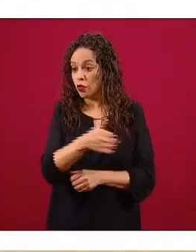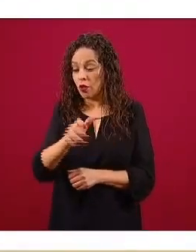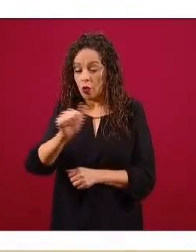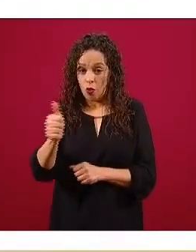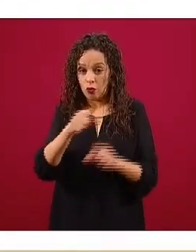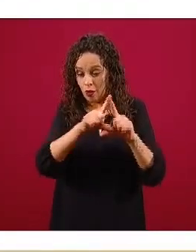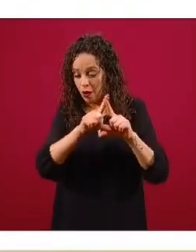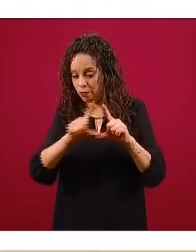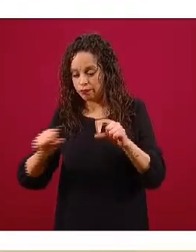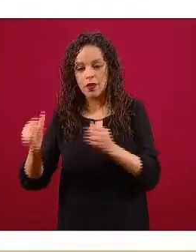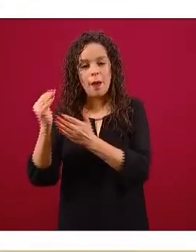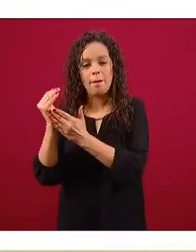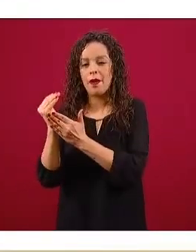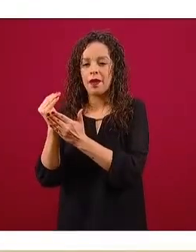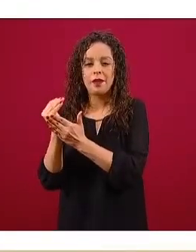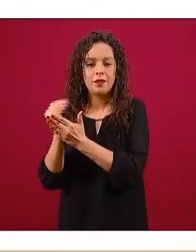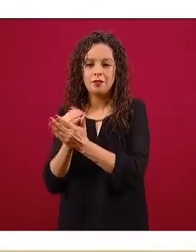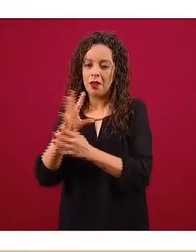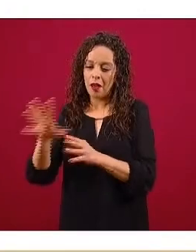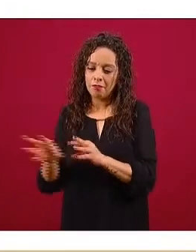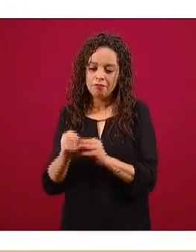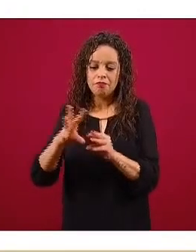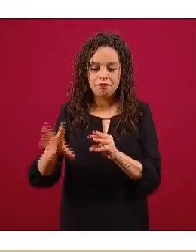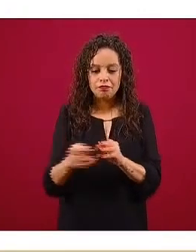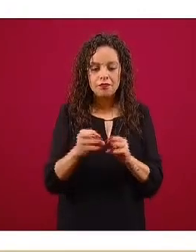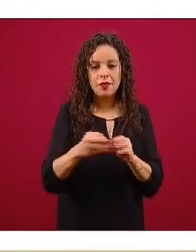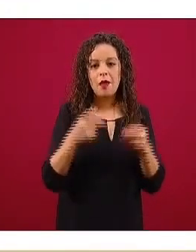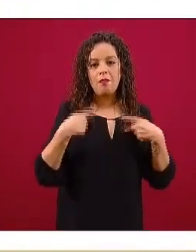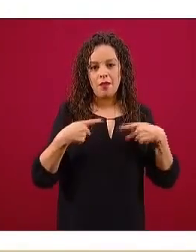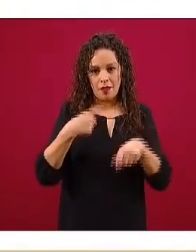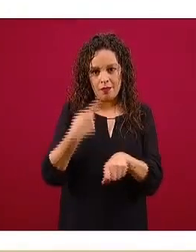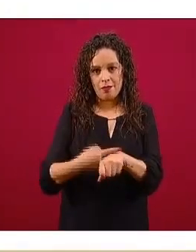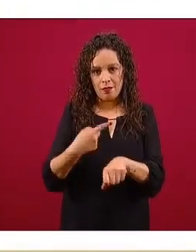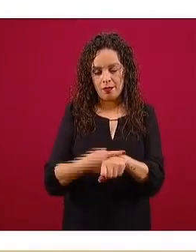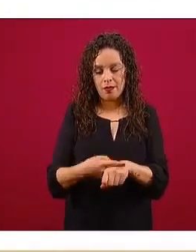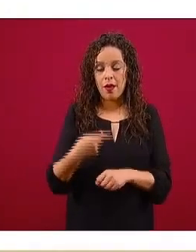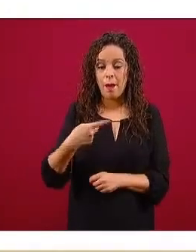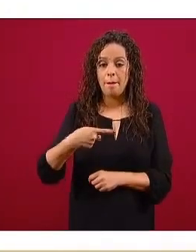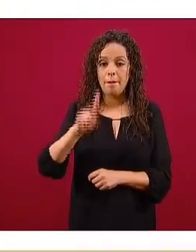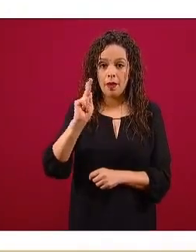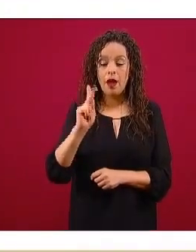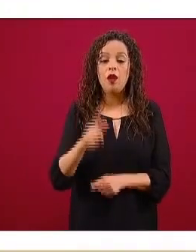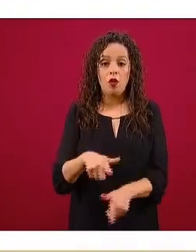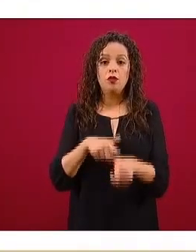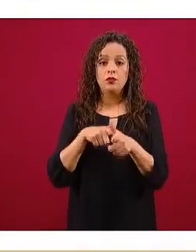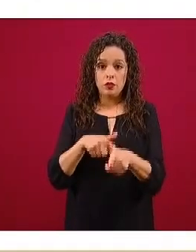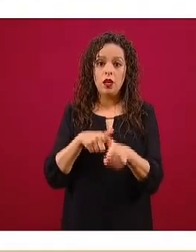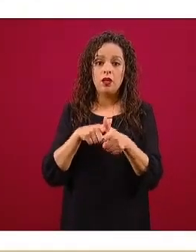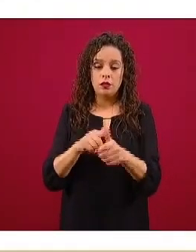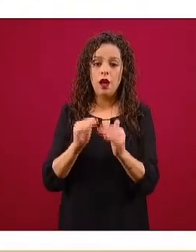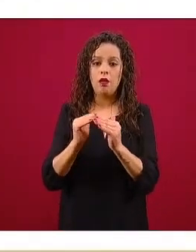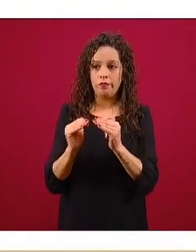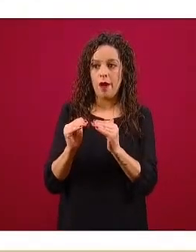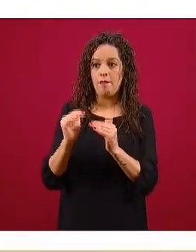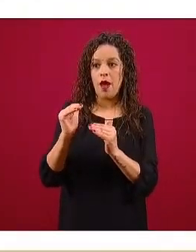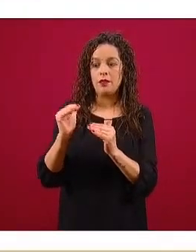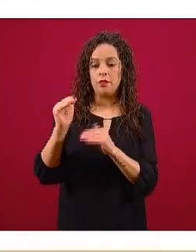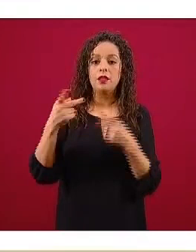menores niveles de carga acumulada, pero también han estado paulatinamente incrementando